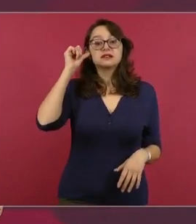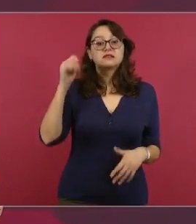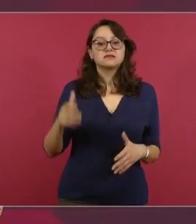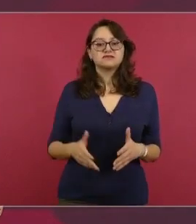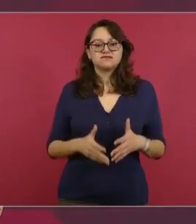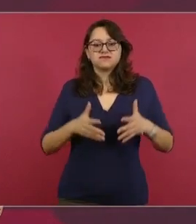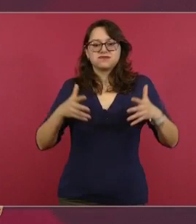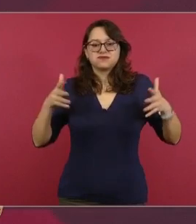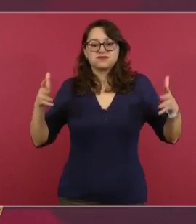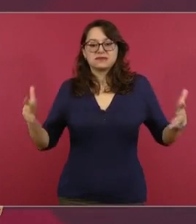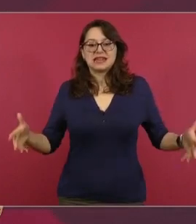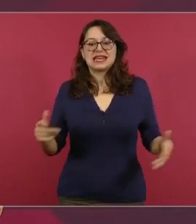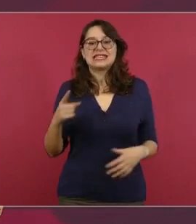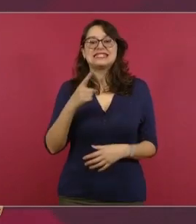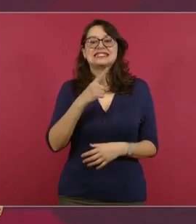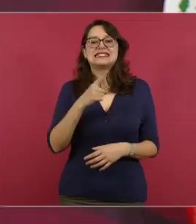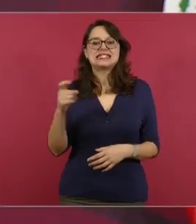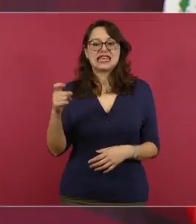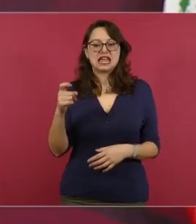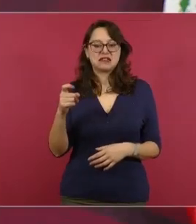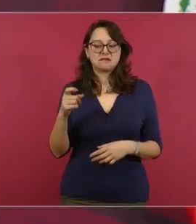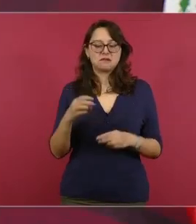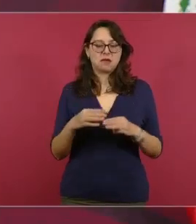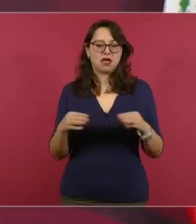a más de 100 metros.